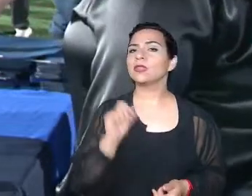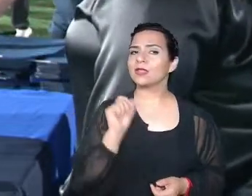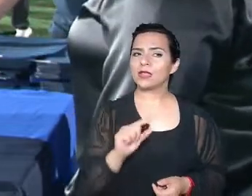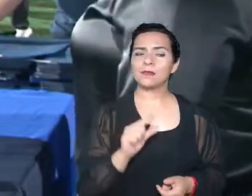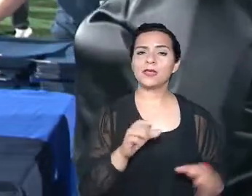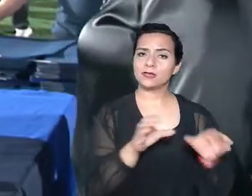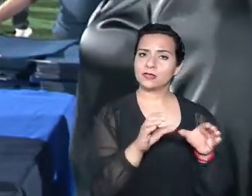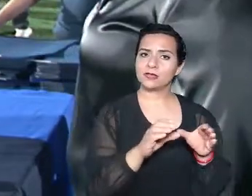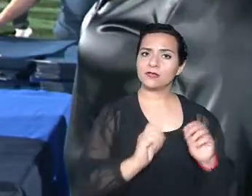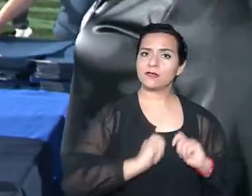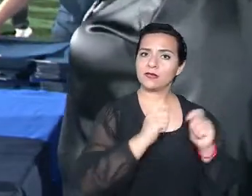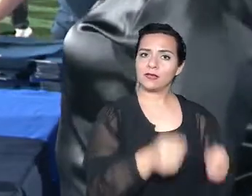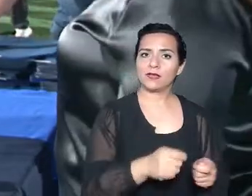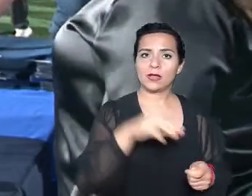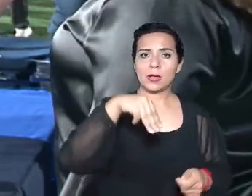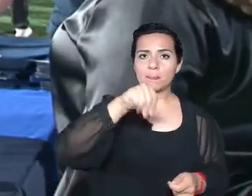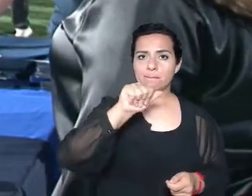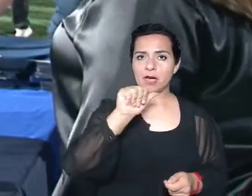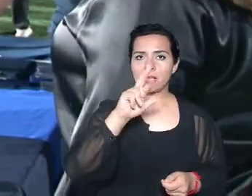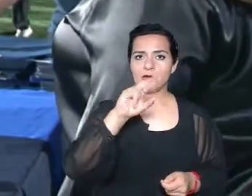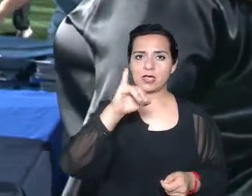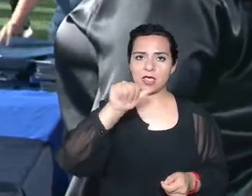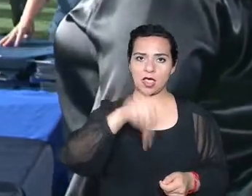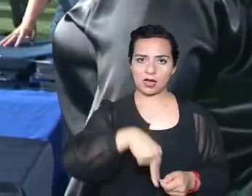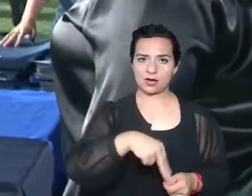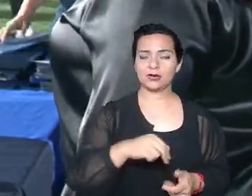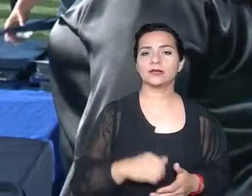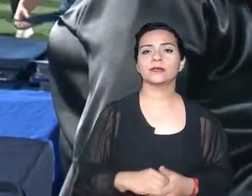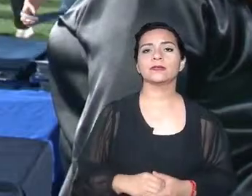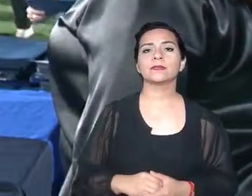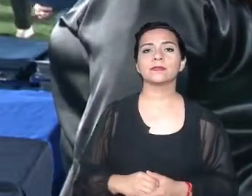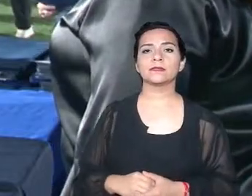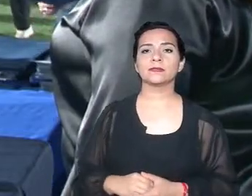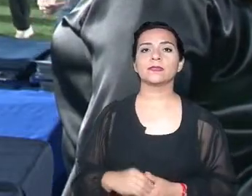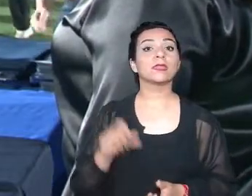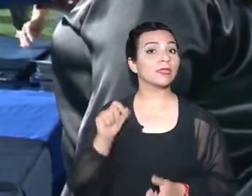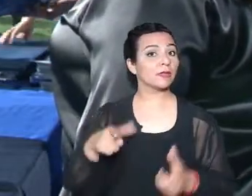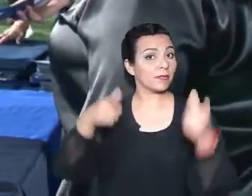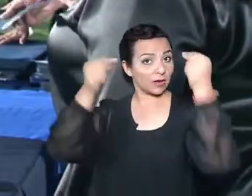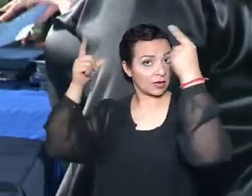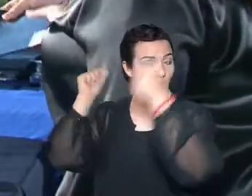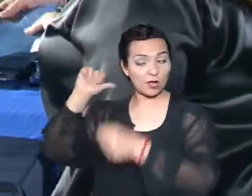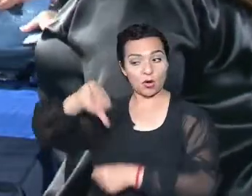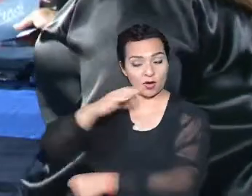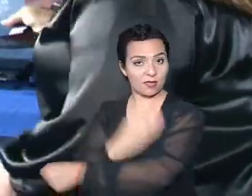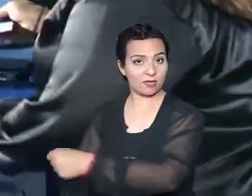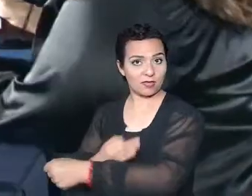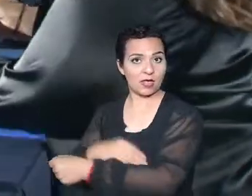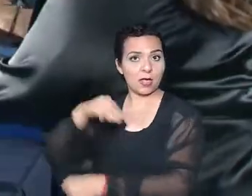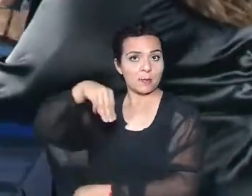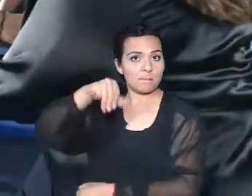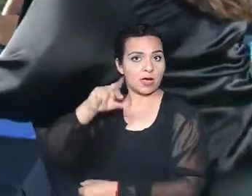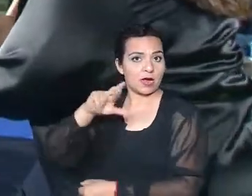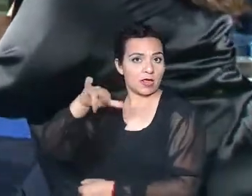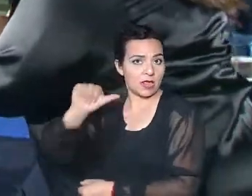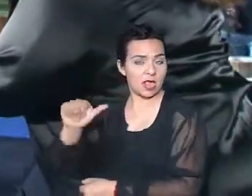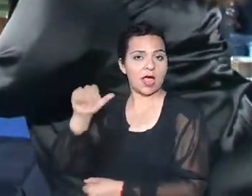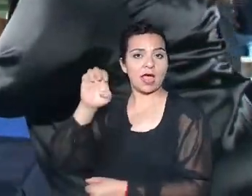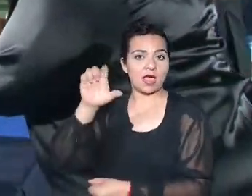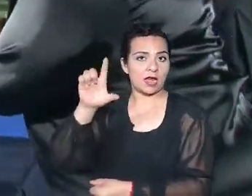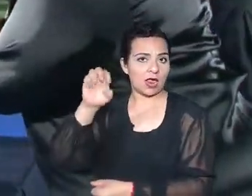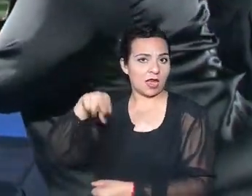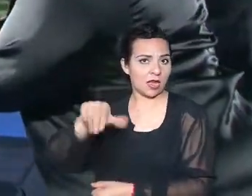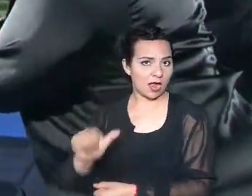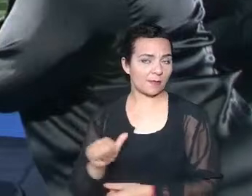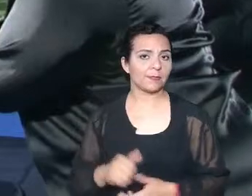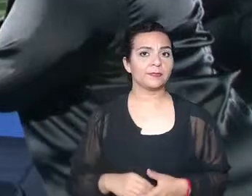Recibe su reconocimiento Marían Flores Agruel. Se gradúa también esta tarde María Elena Félix Monterde.